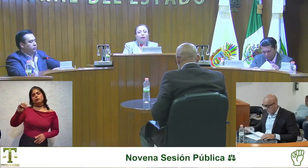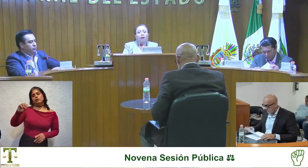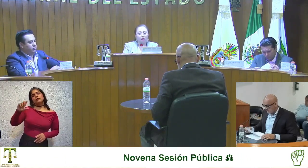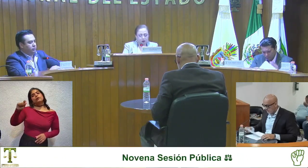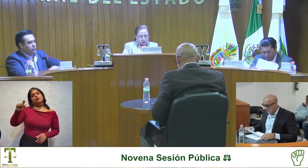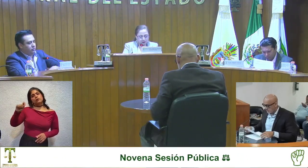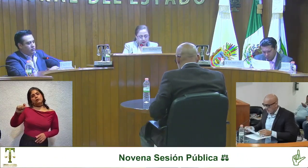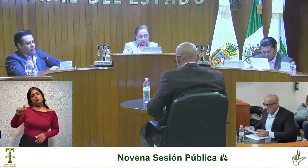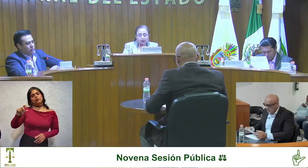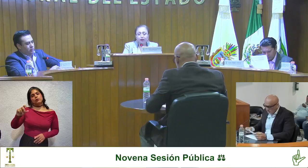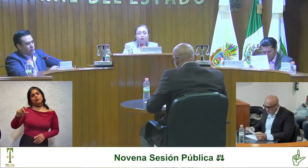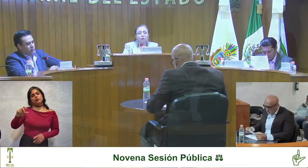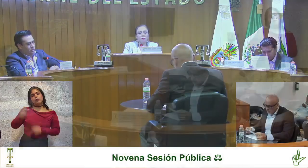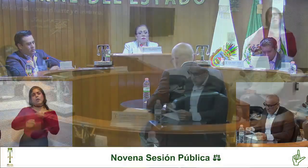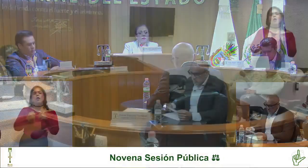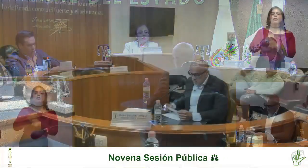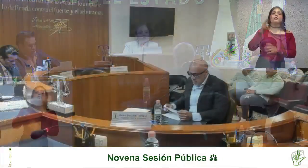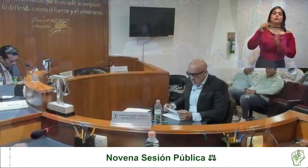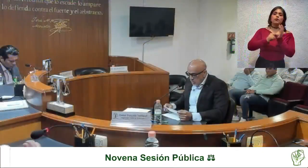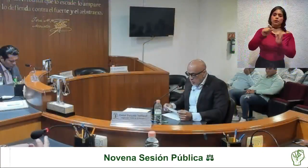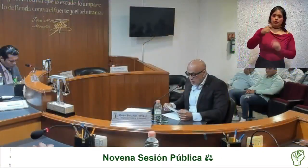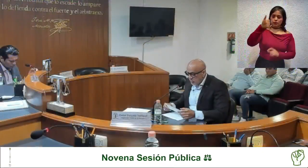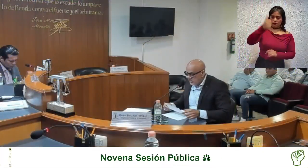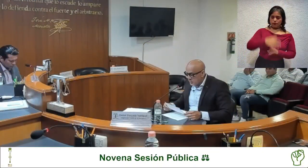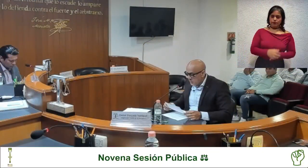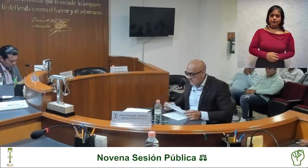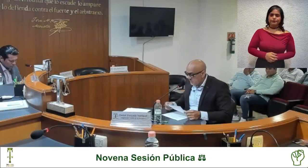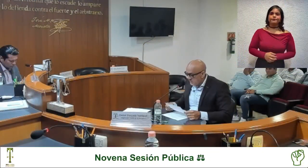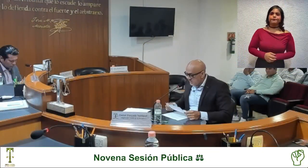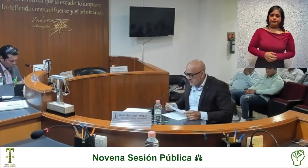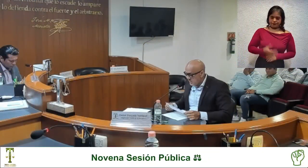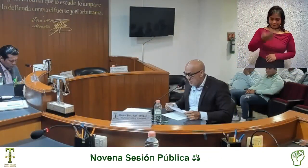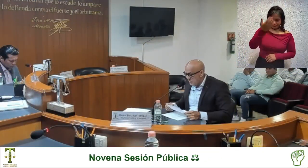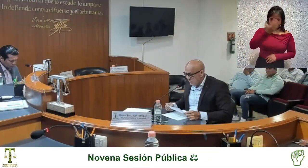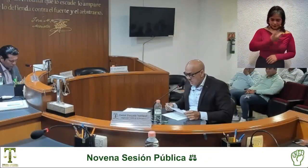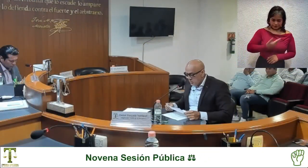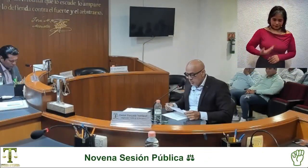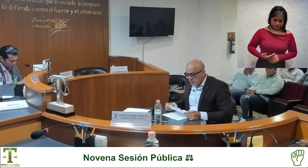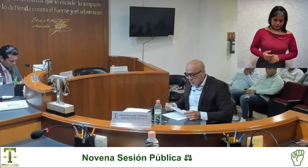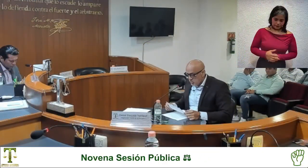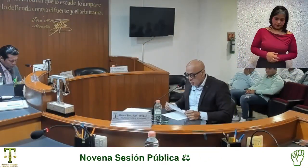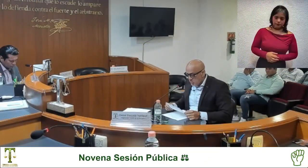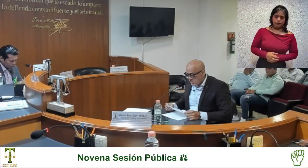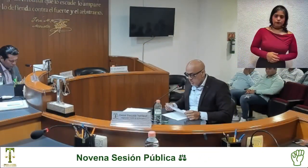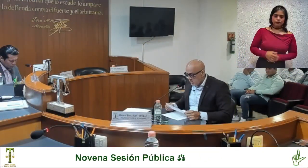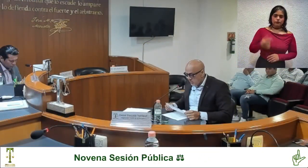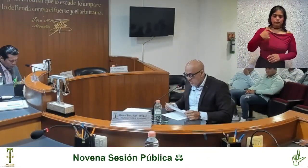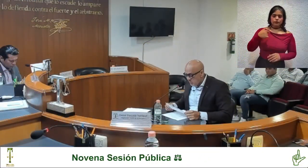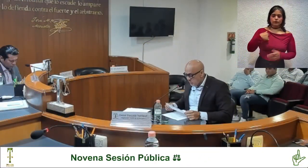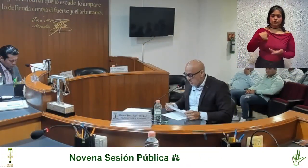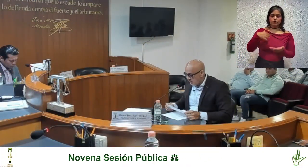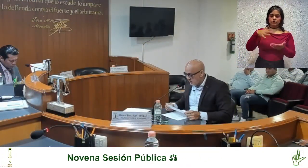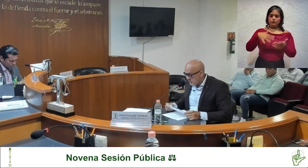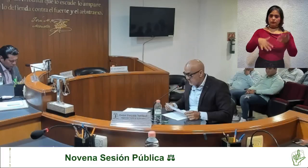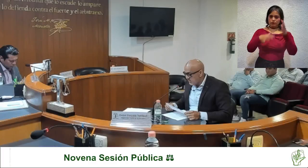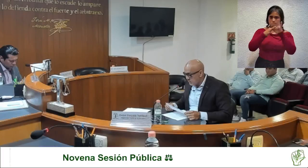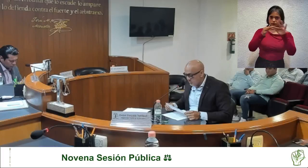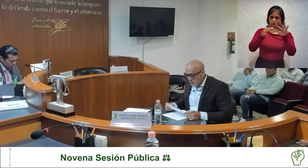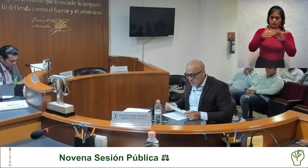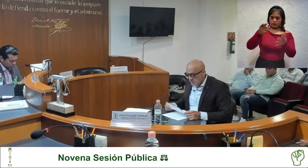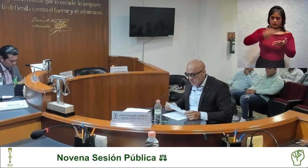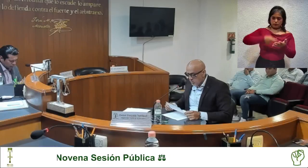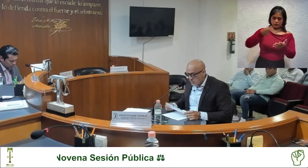TEE/SCT/020 del 2026, por favor. Con su autorización, magistrada presidenta, a continuación doy cuenta con el proyecto de